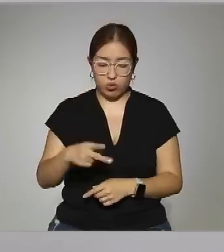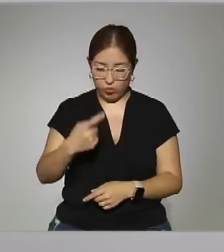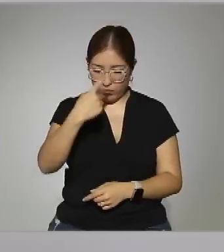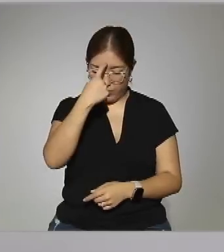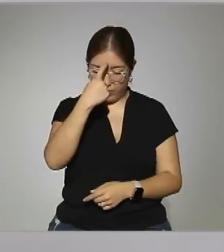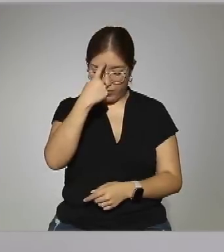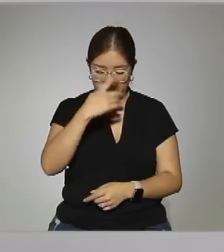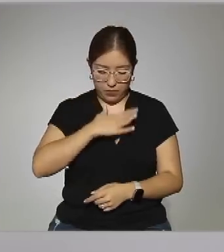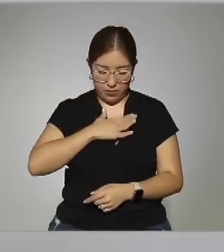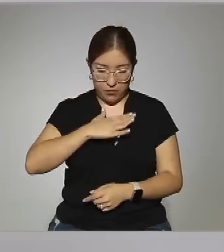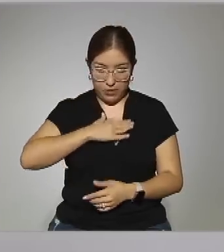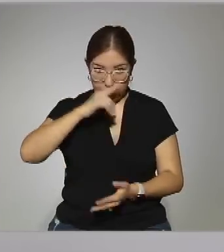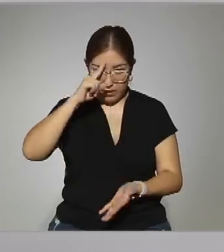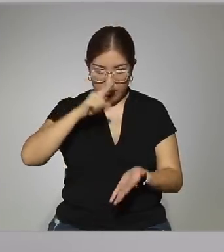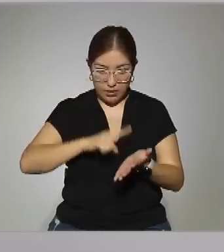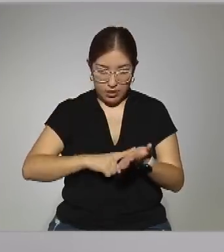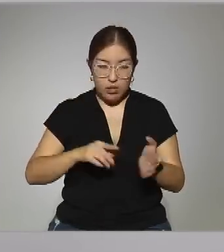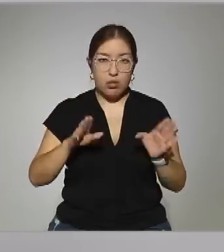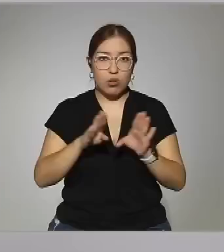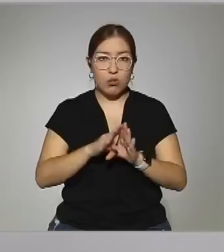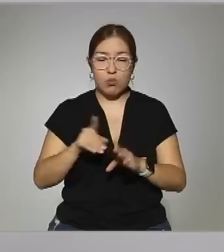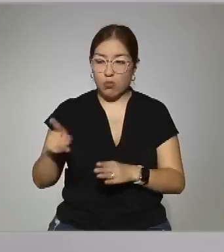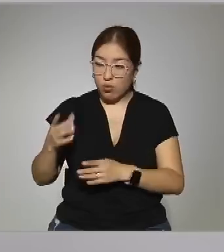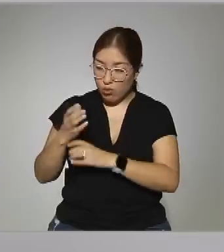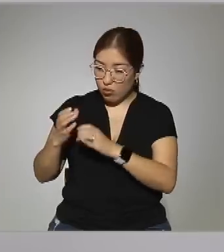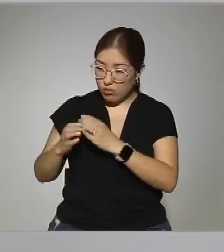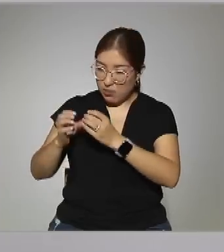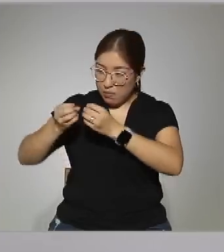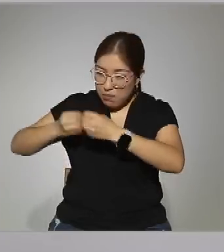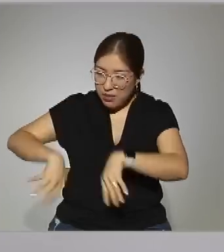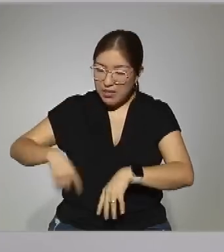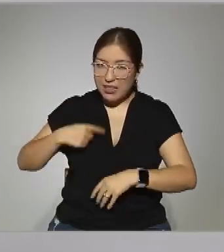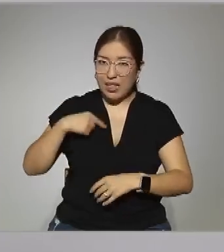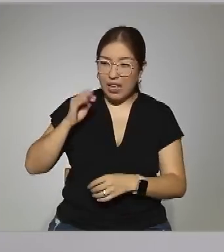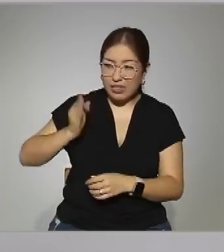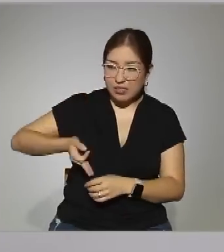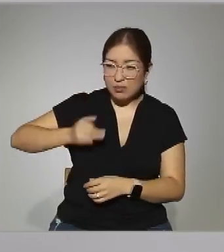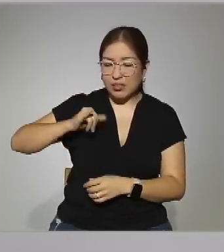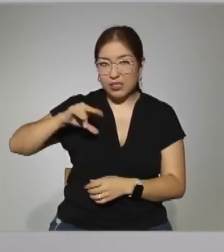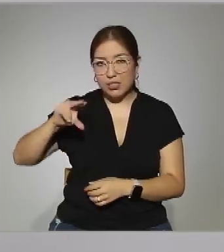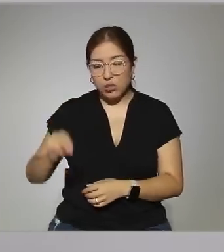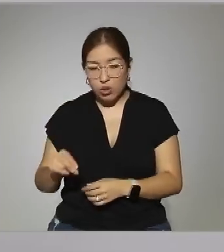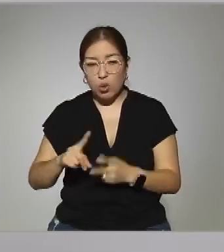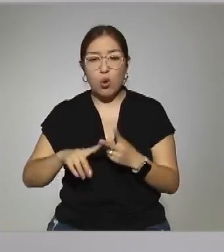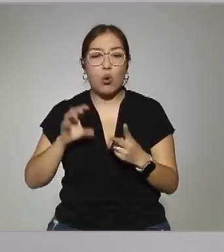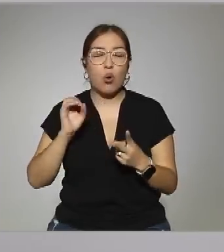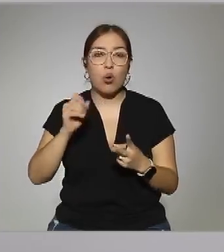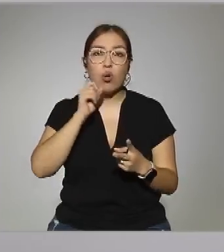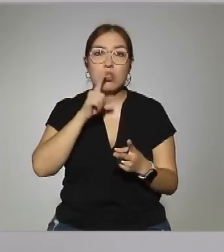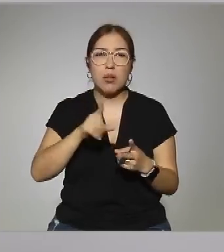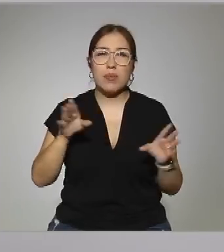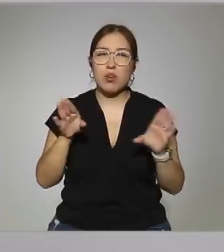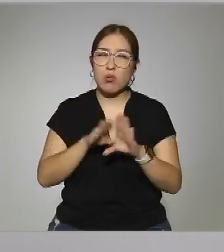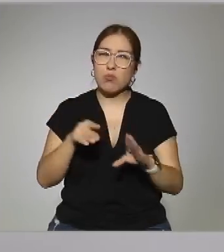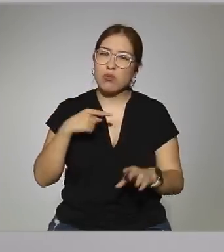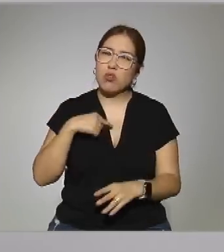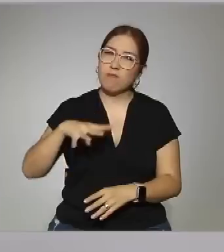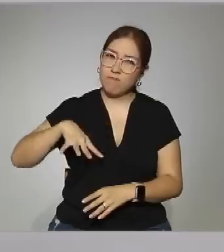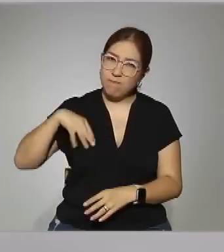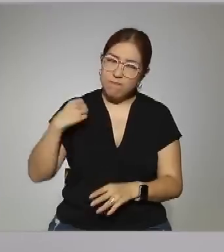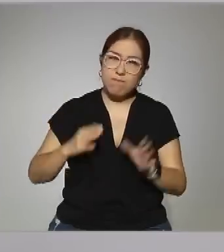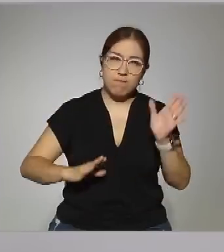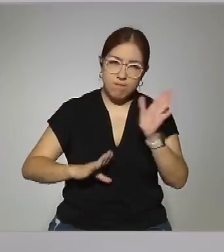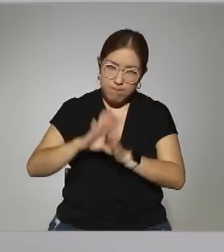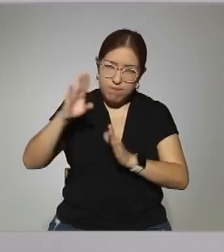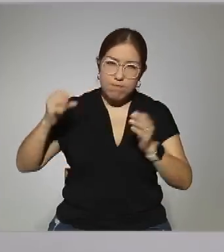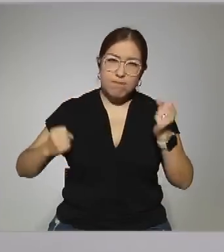propia subjetividad, que tanto se relacionan con la pérdida, cómo se puede, ¿no? Esta cuestión también, digamos, como de la resiliencia, que